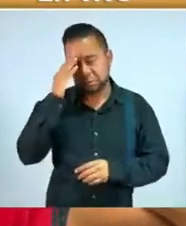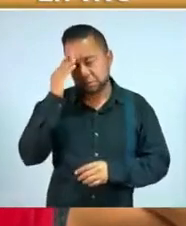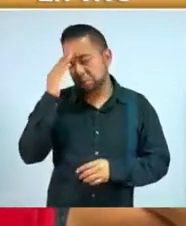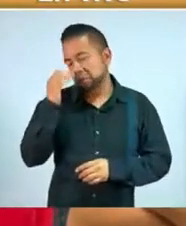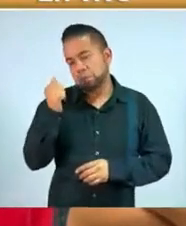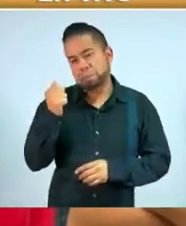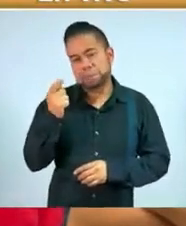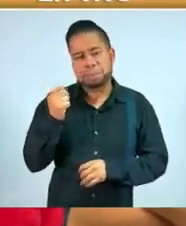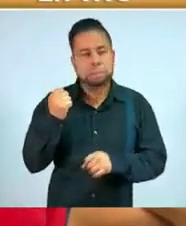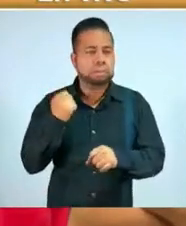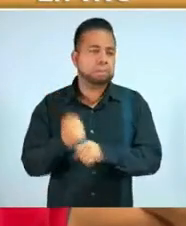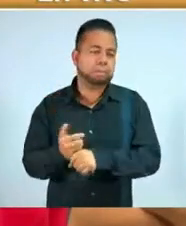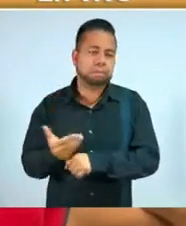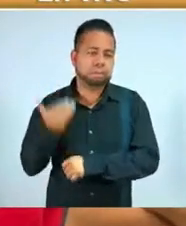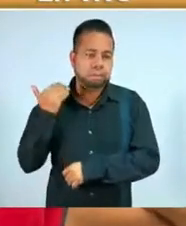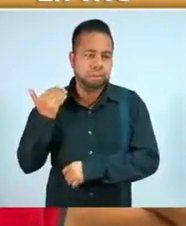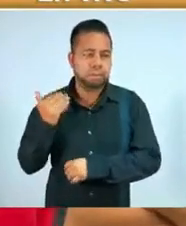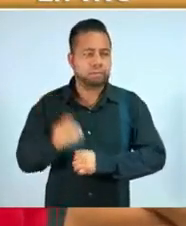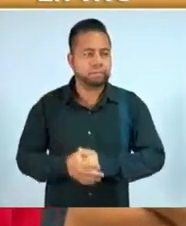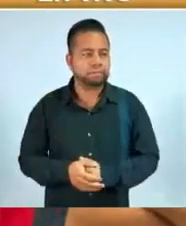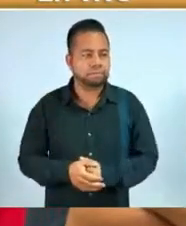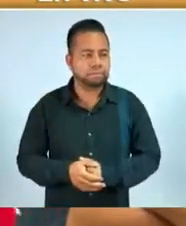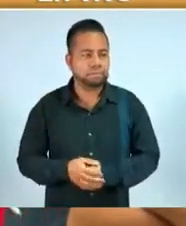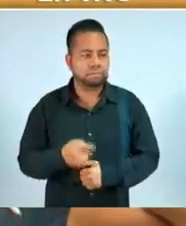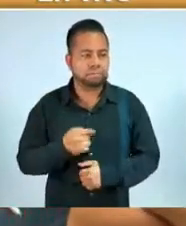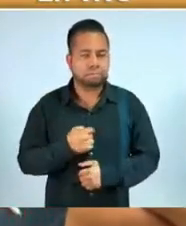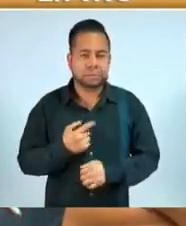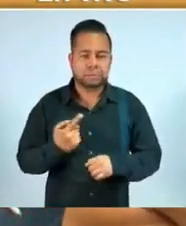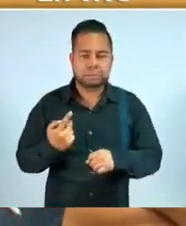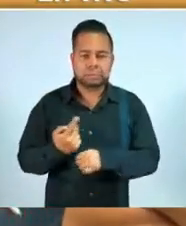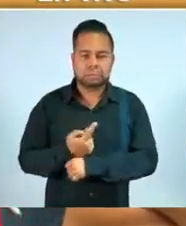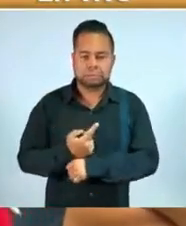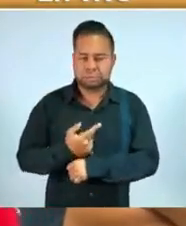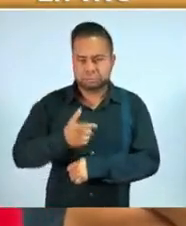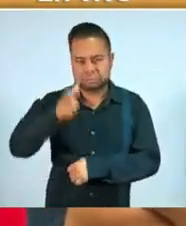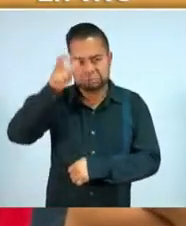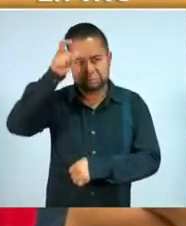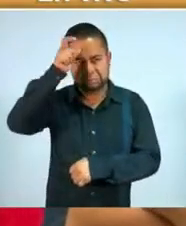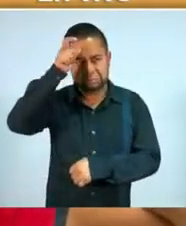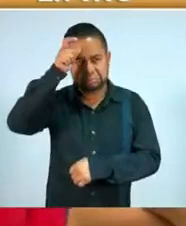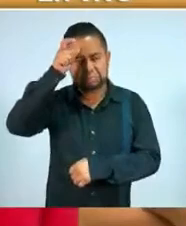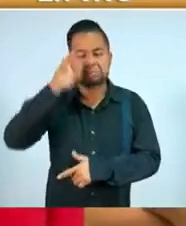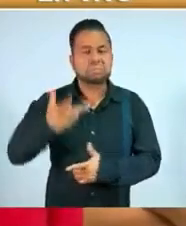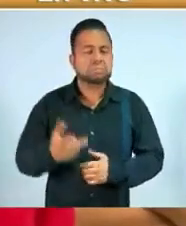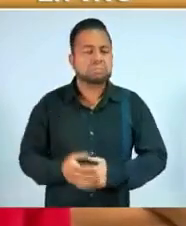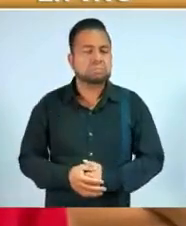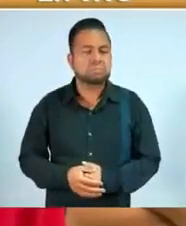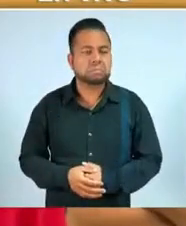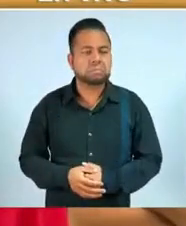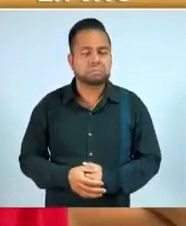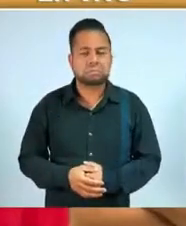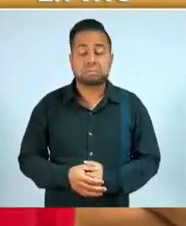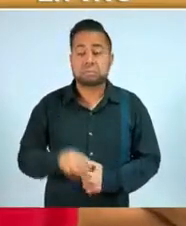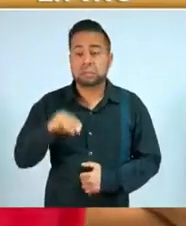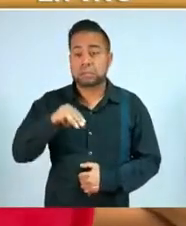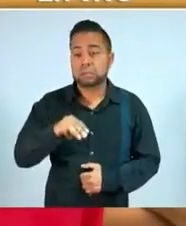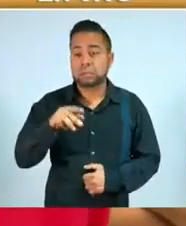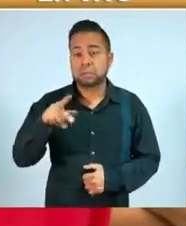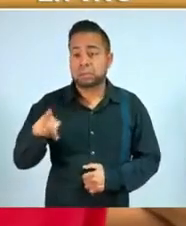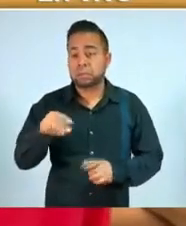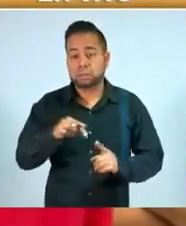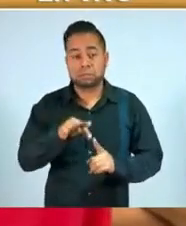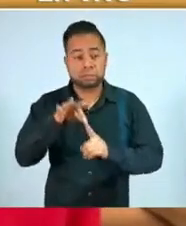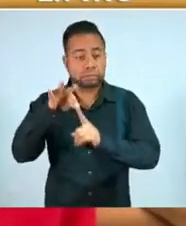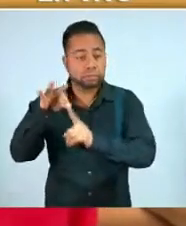años, me quedó la situación de que resulta que el Ministerio Público que habían